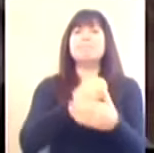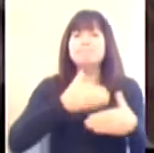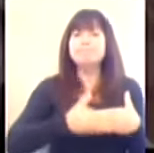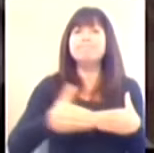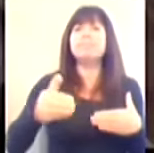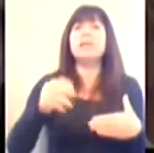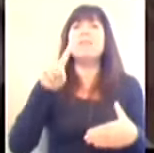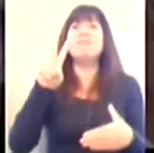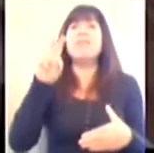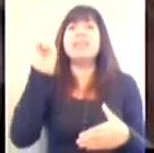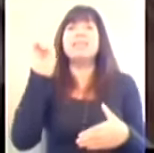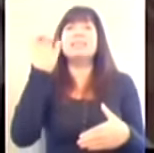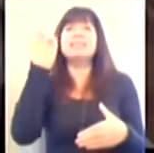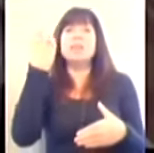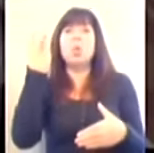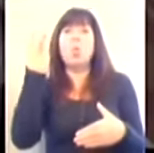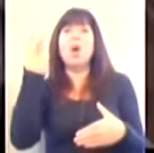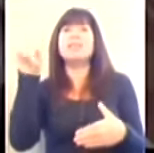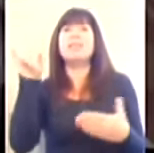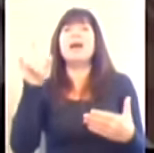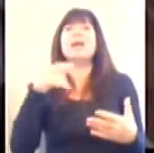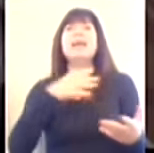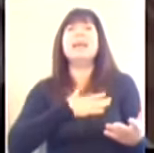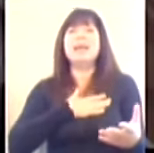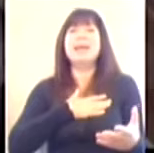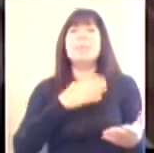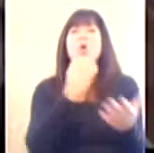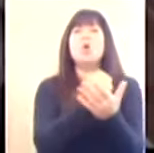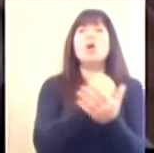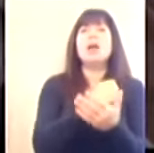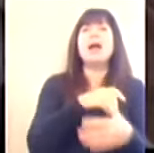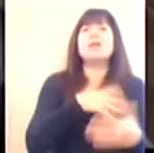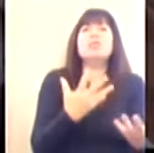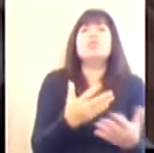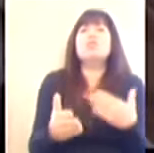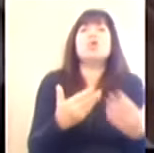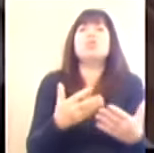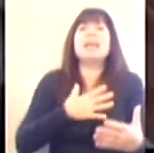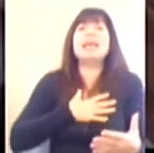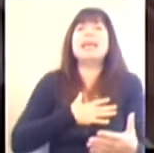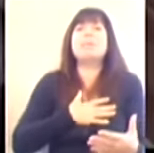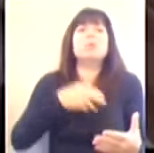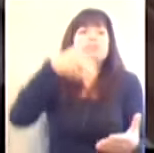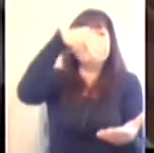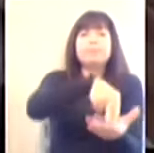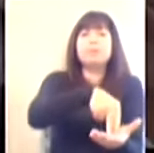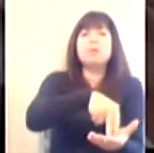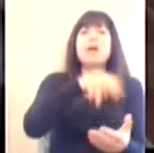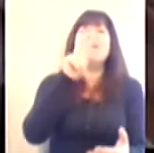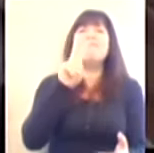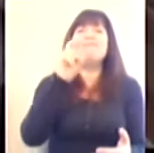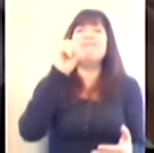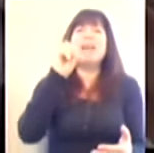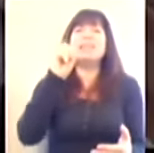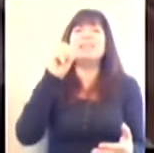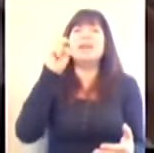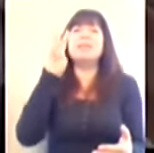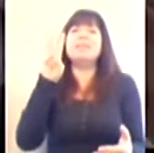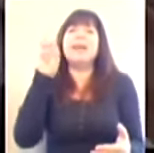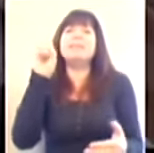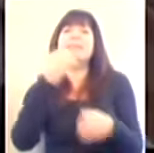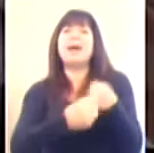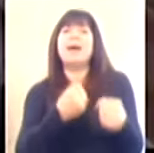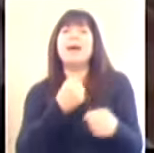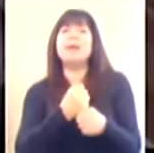lugar, tenemos que tener muy claro dónde vamos a tener que estar en el 2030. O sea, tenemos 10 años en esta super década